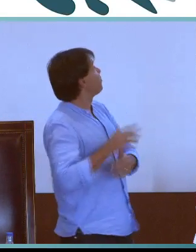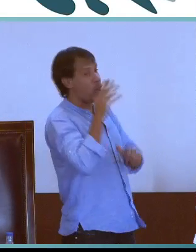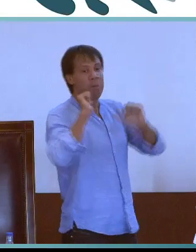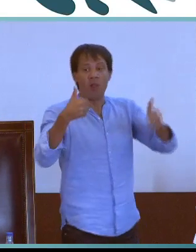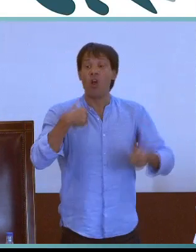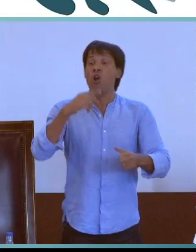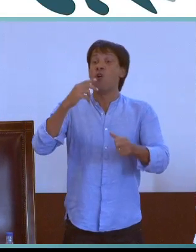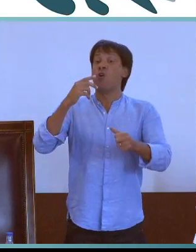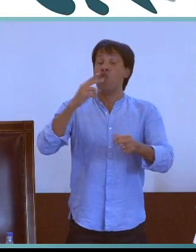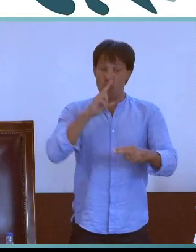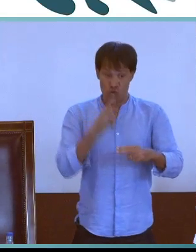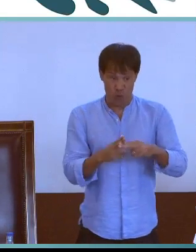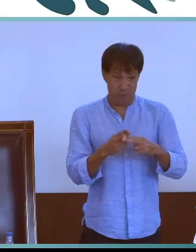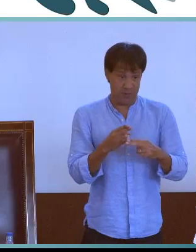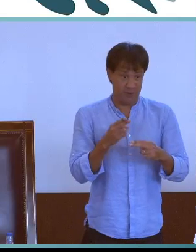adjetivo.